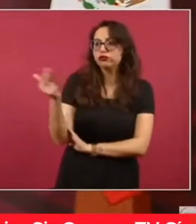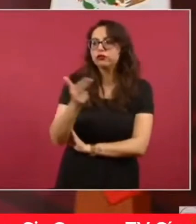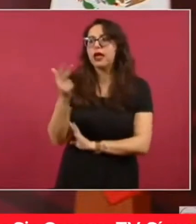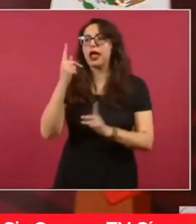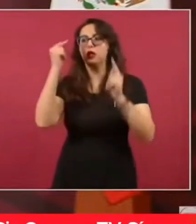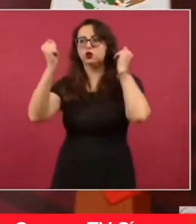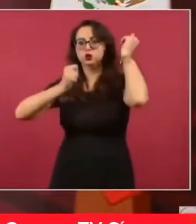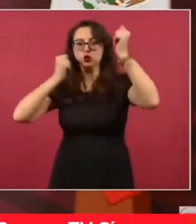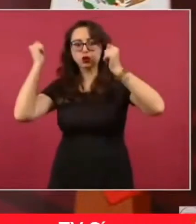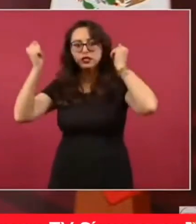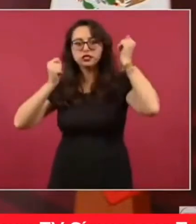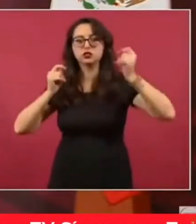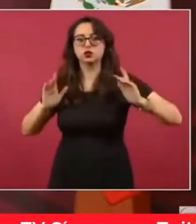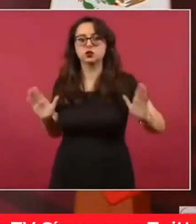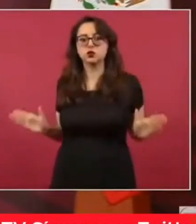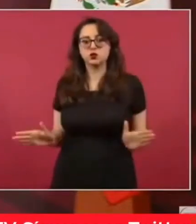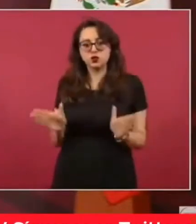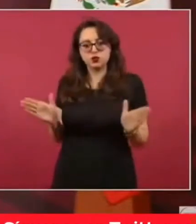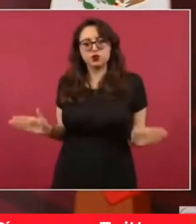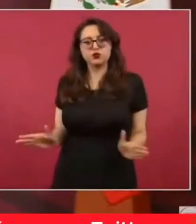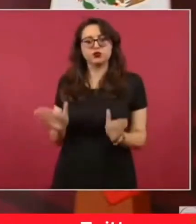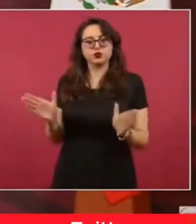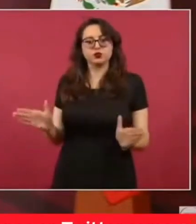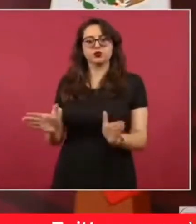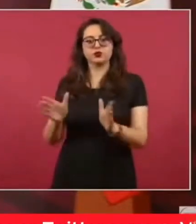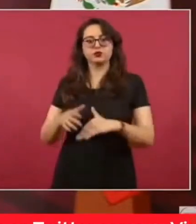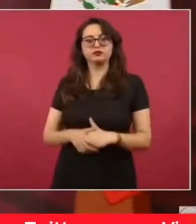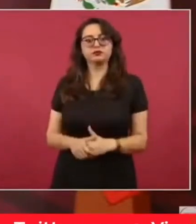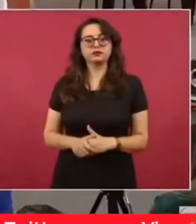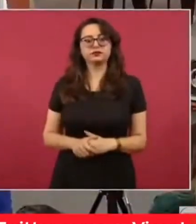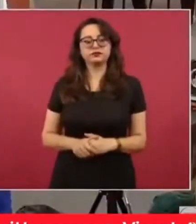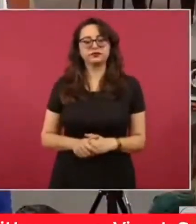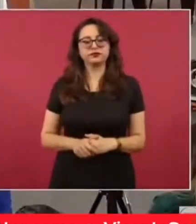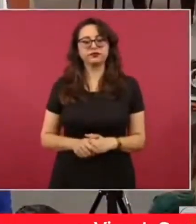han dejado porque extraen todo el material